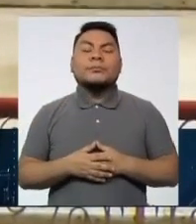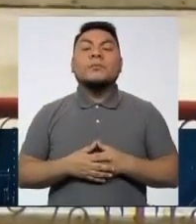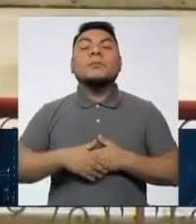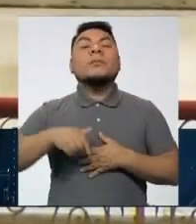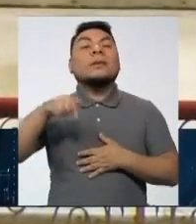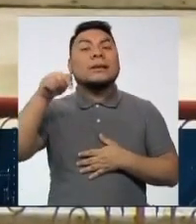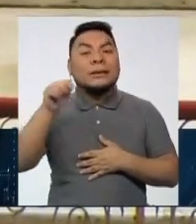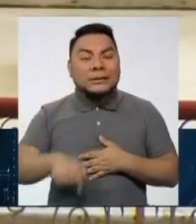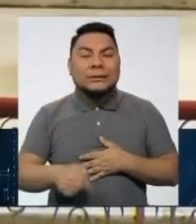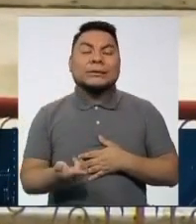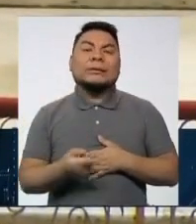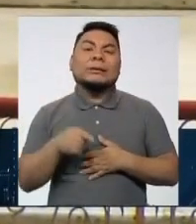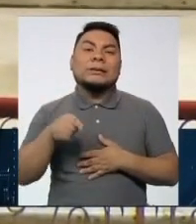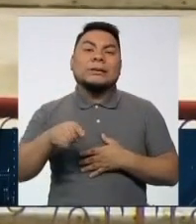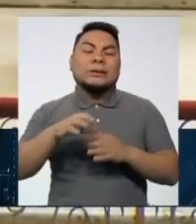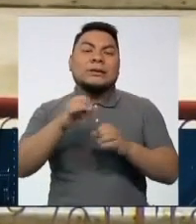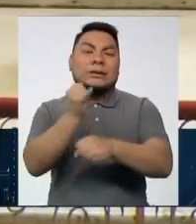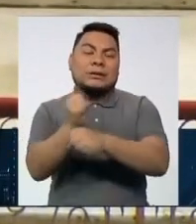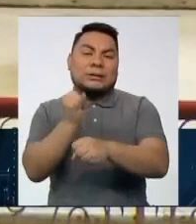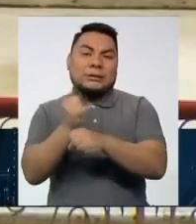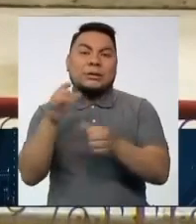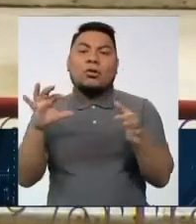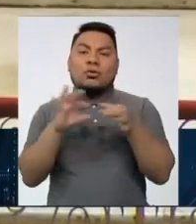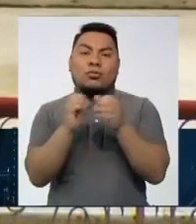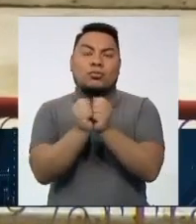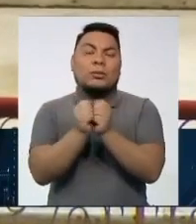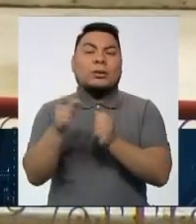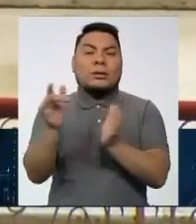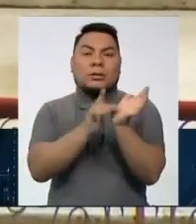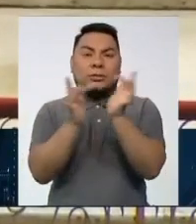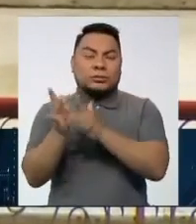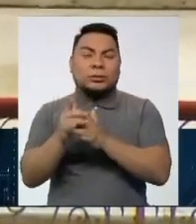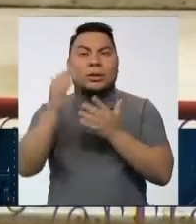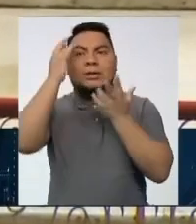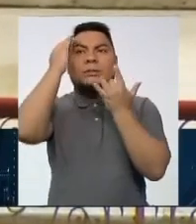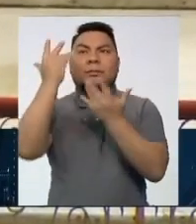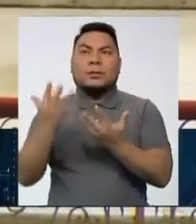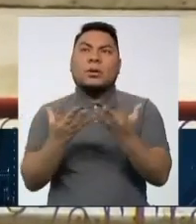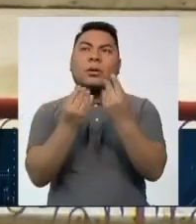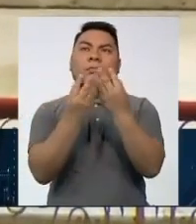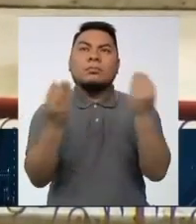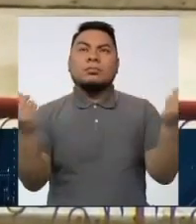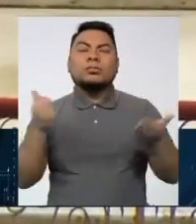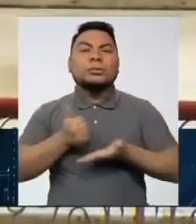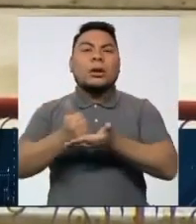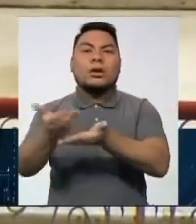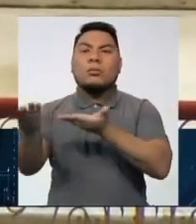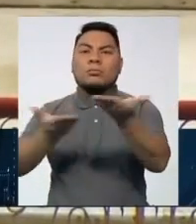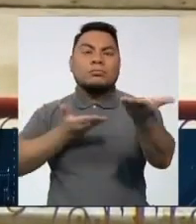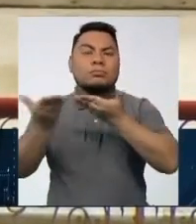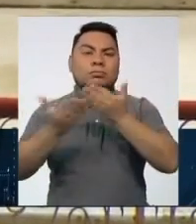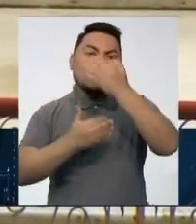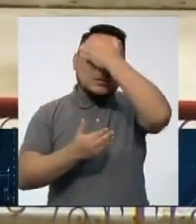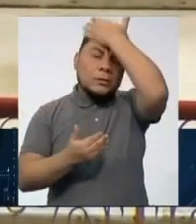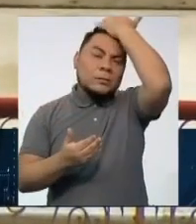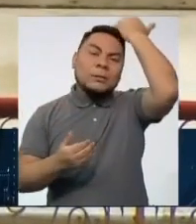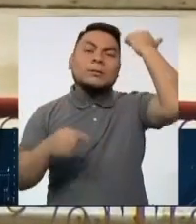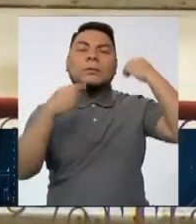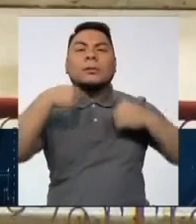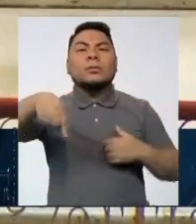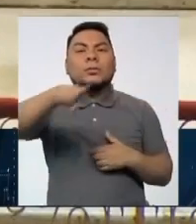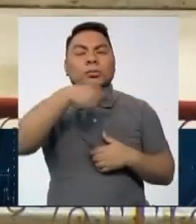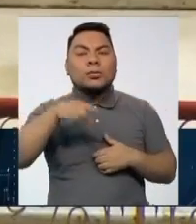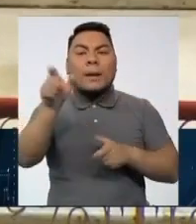Iglesia, y en ella la compañía de Jesús, espera mucho de la colaboración de los laicos y